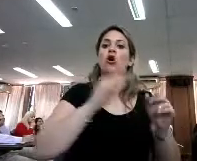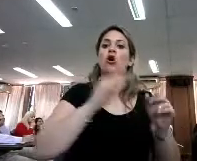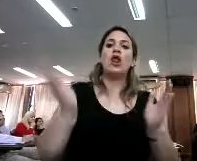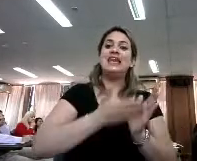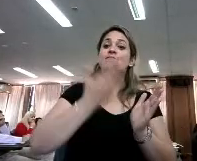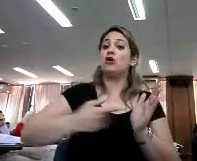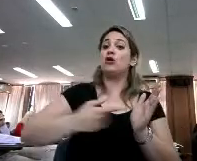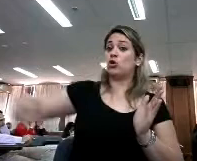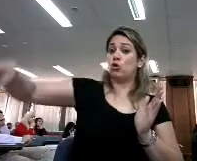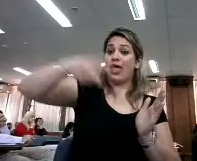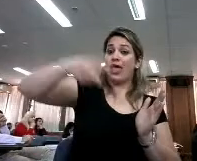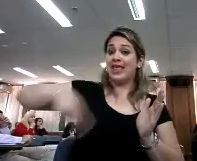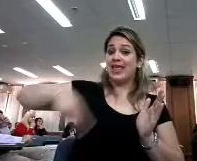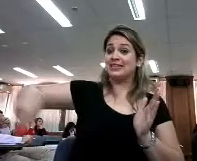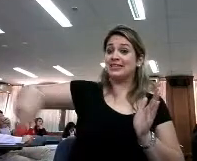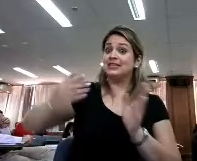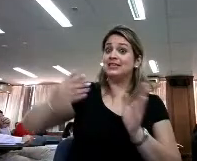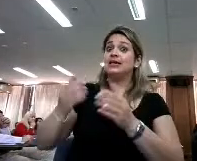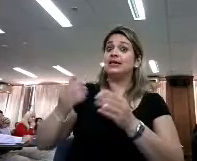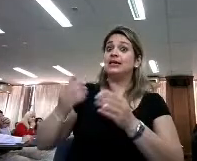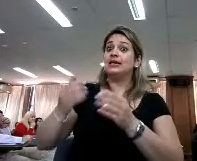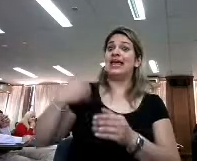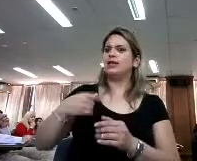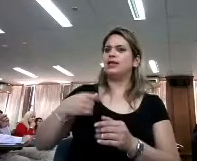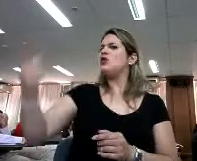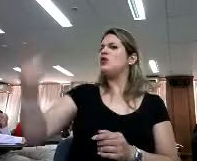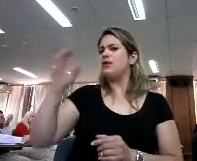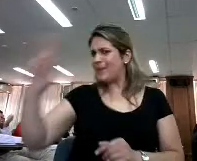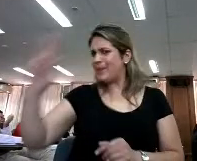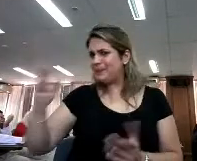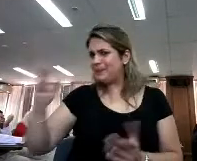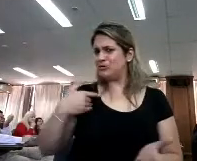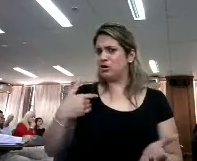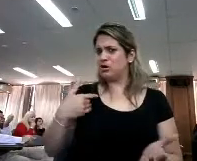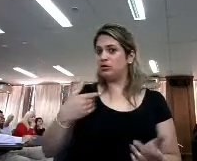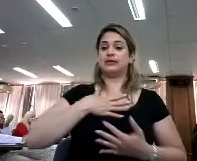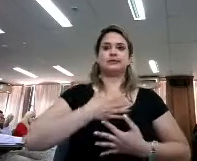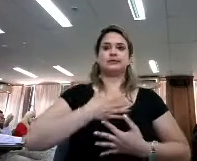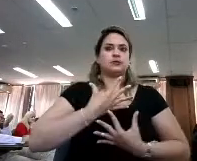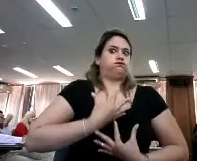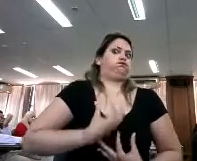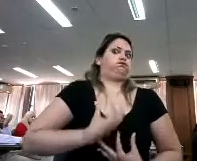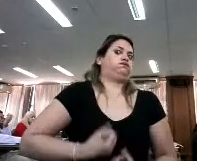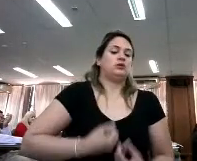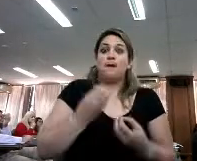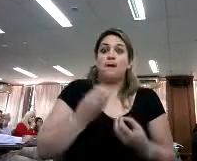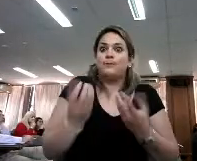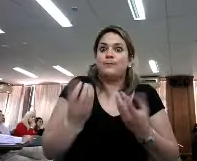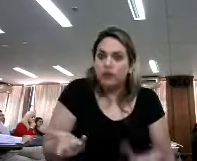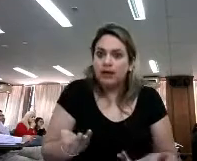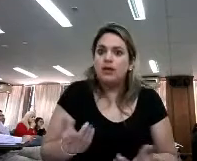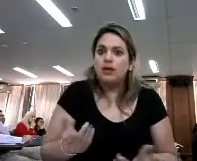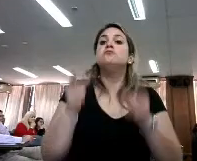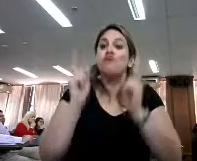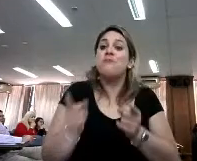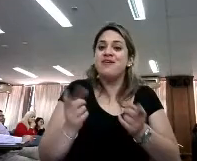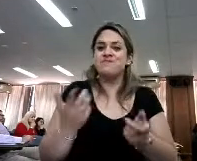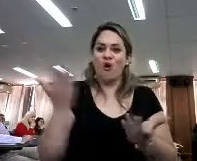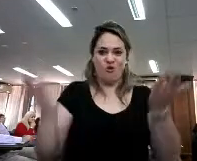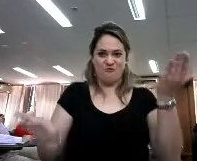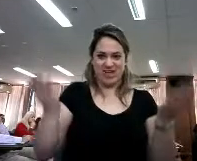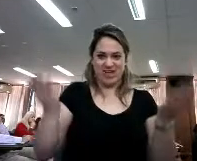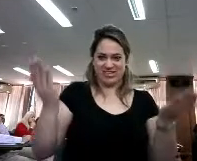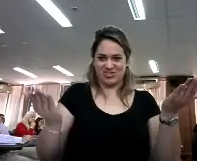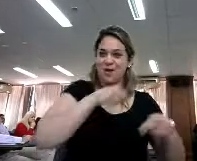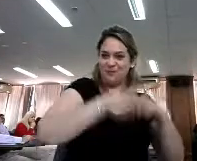han publicado acerca de bibliotecas en Argentina y no les pido autorización? Se van a sentir indignados, porque precisamente el